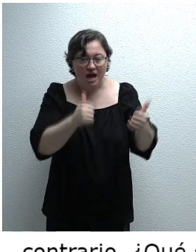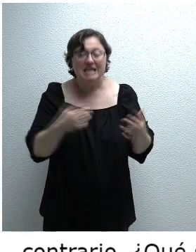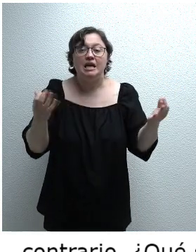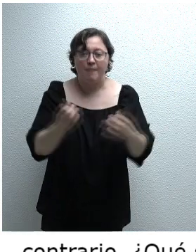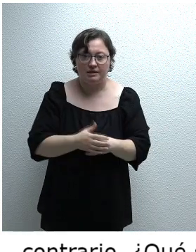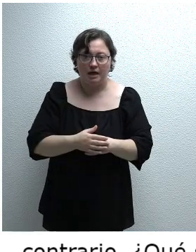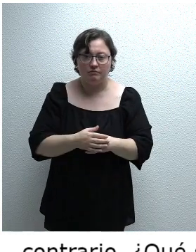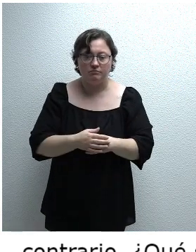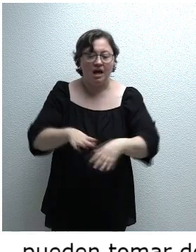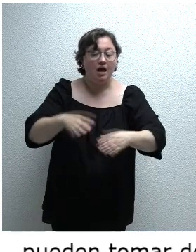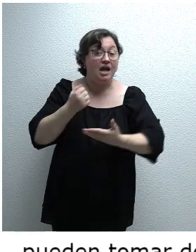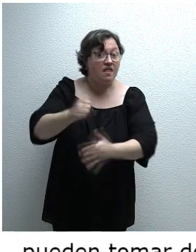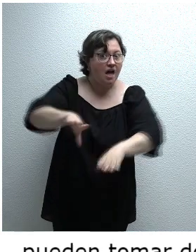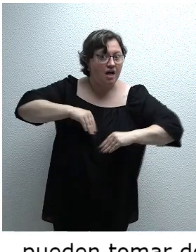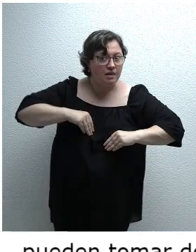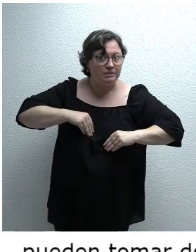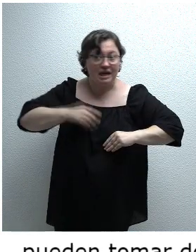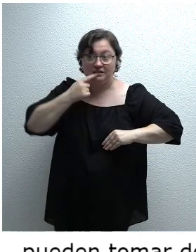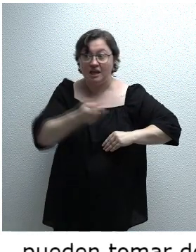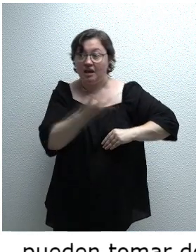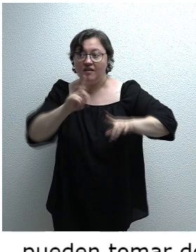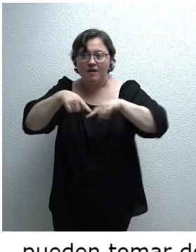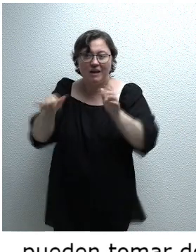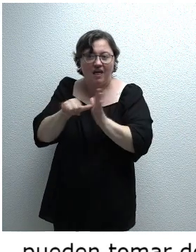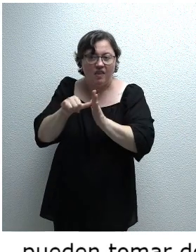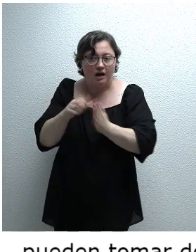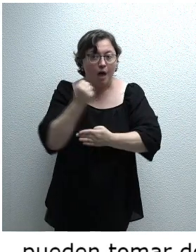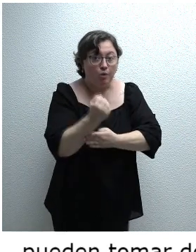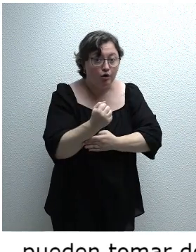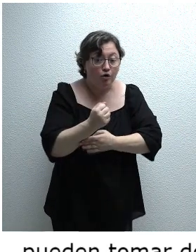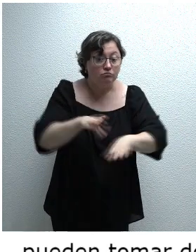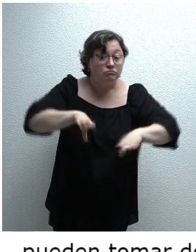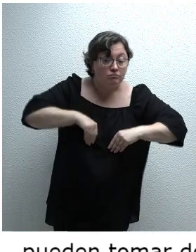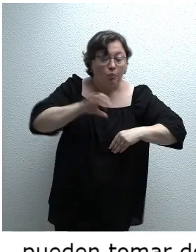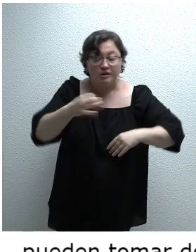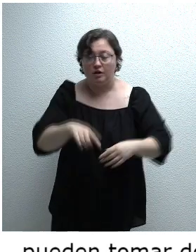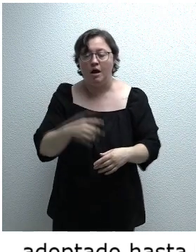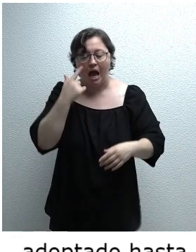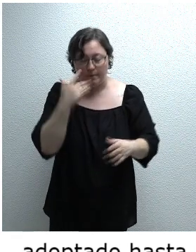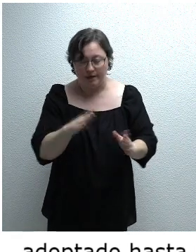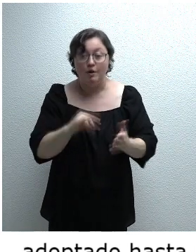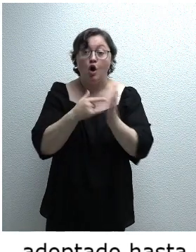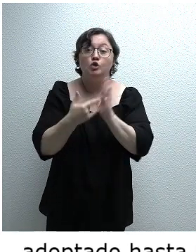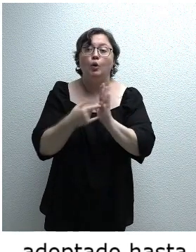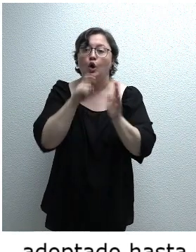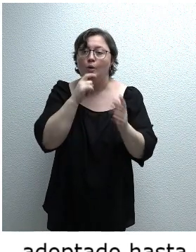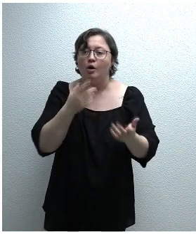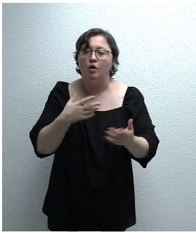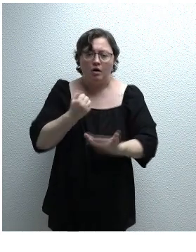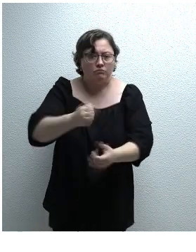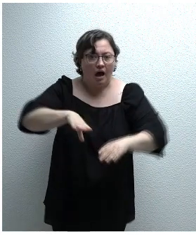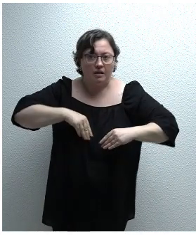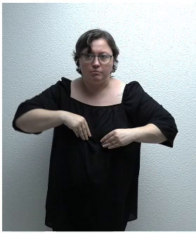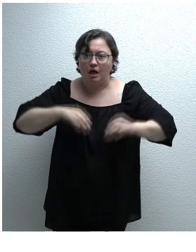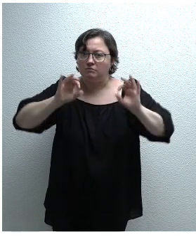¿Podría aceptarse la herencia con el apoyo de los parientes más cercanos? Bueno, vamos a ver. La solución a aceptar una herencia pues